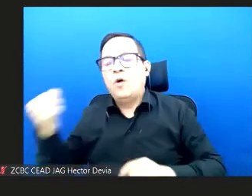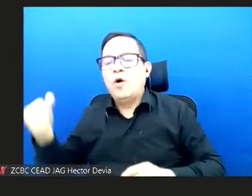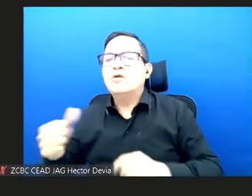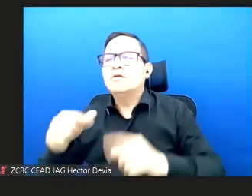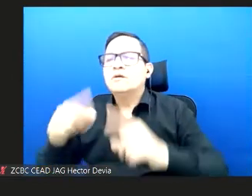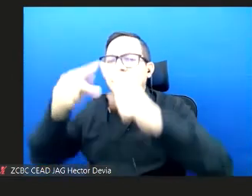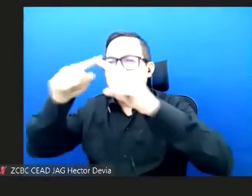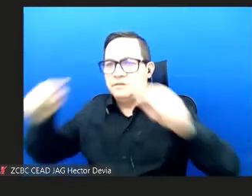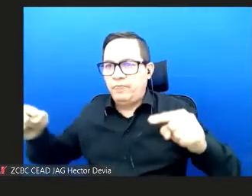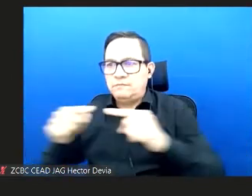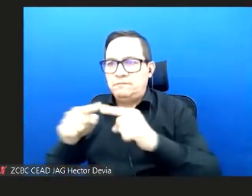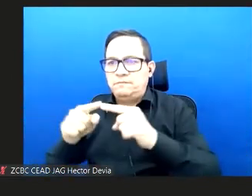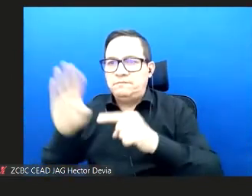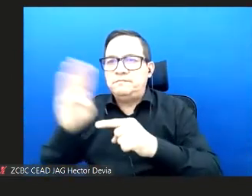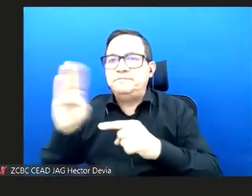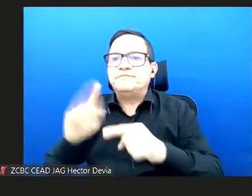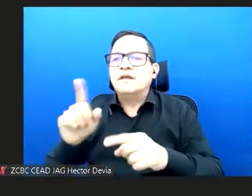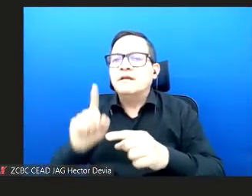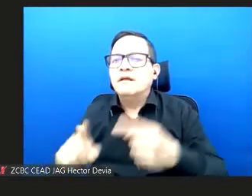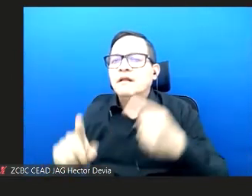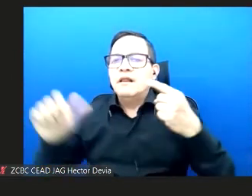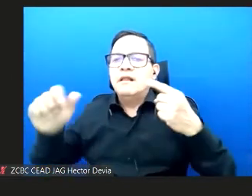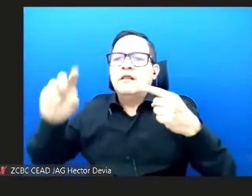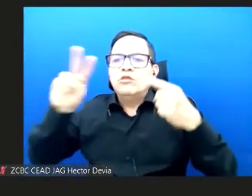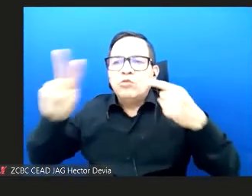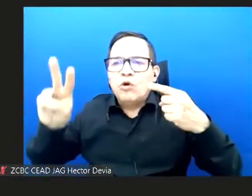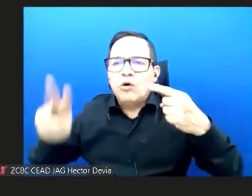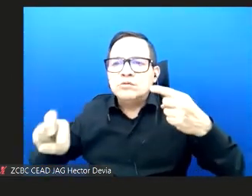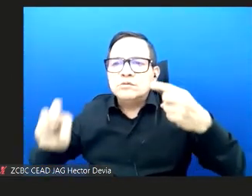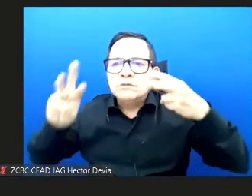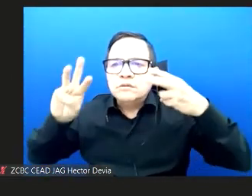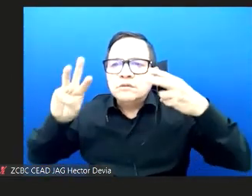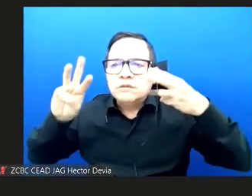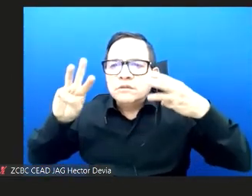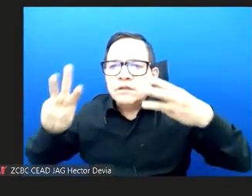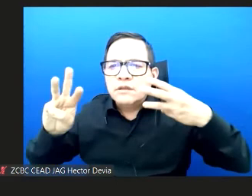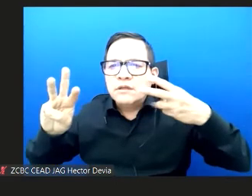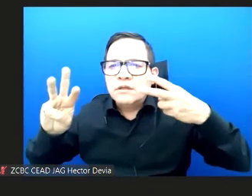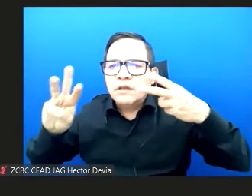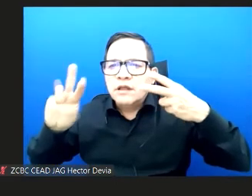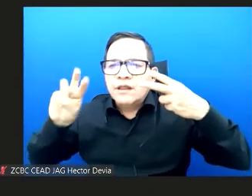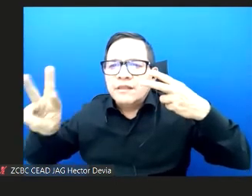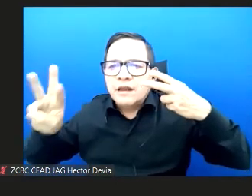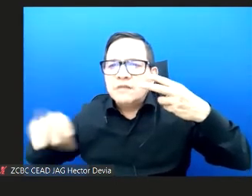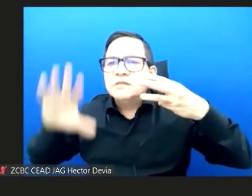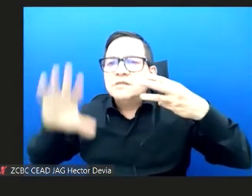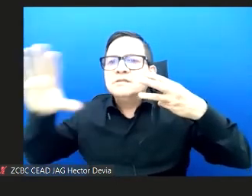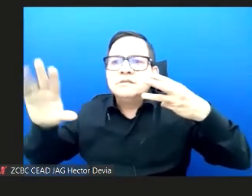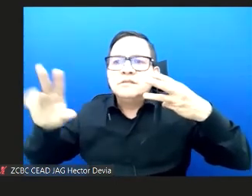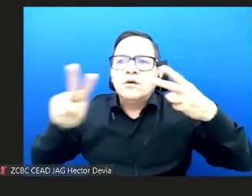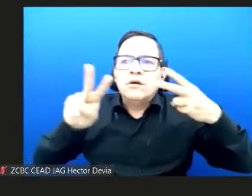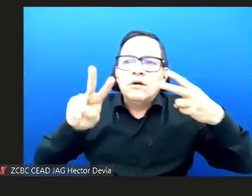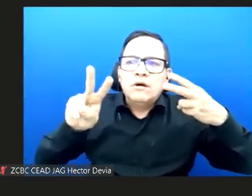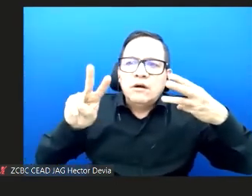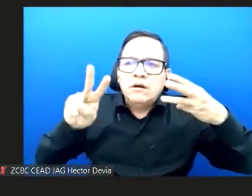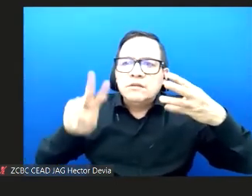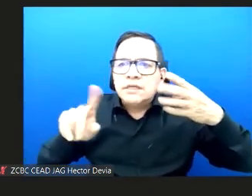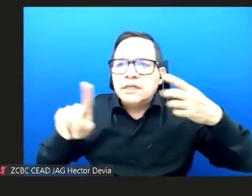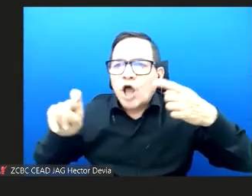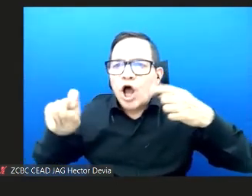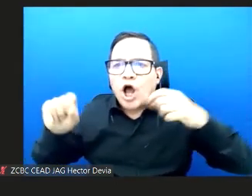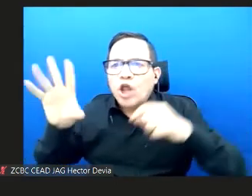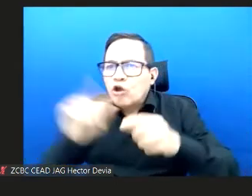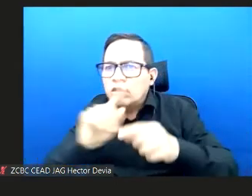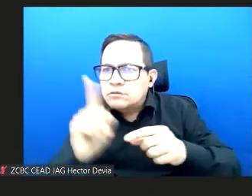B, si contamos, tenemos 7 elementos. ¿Sí? Entonces decimos que